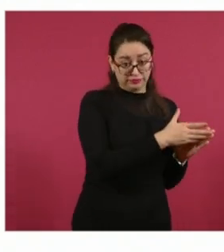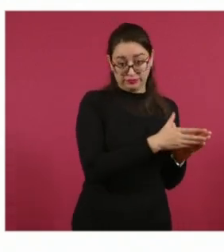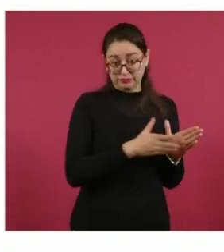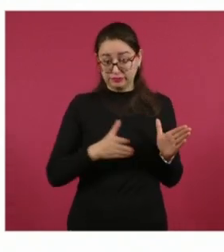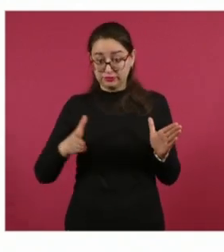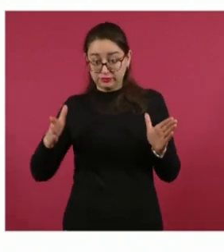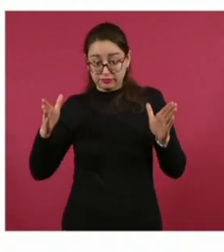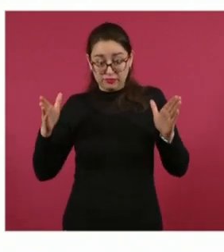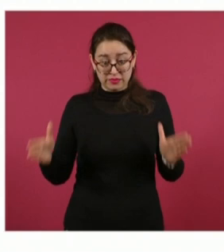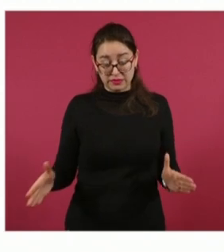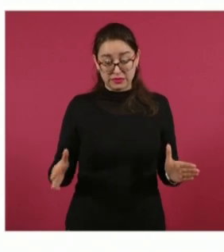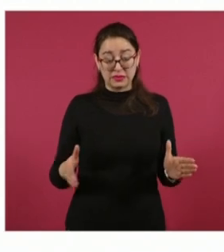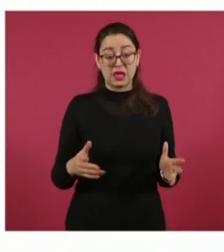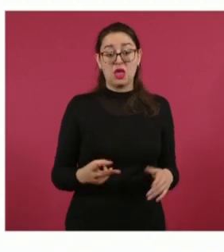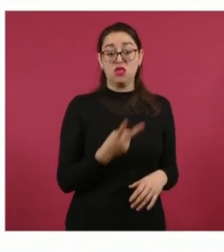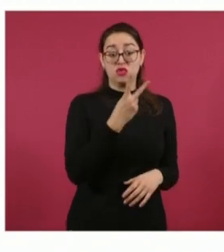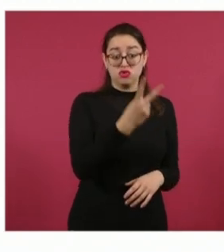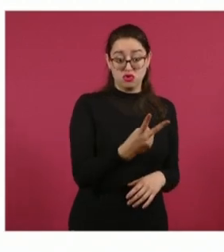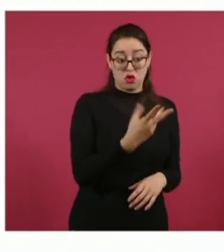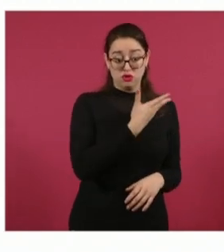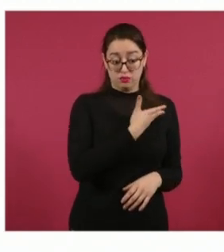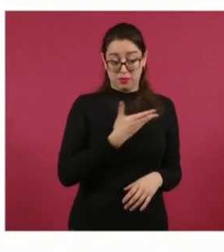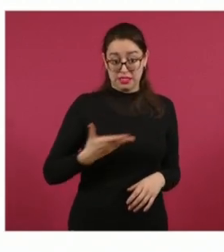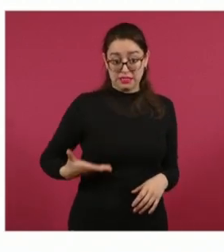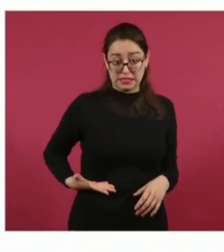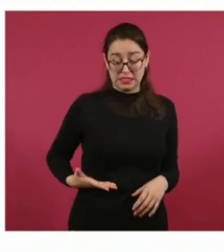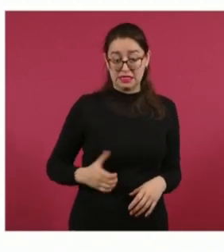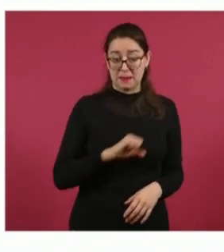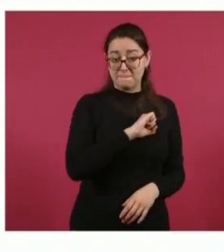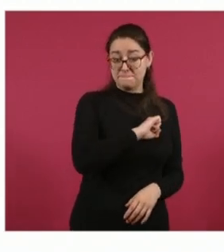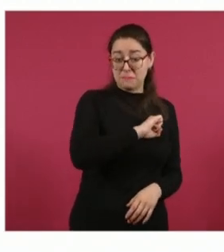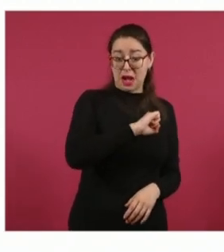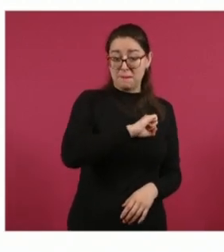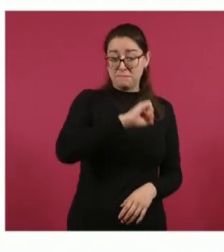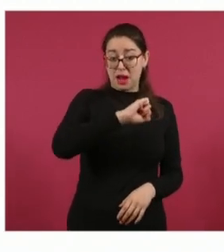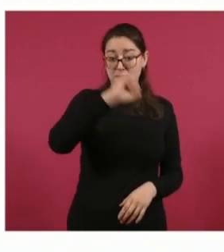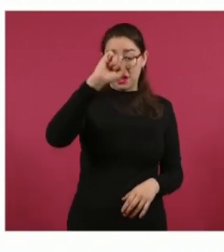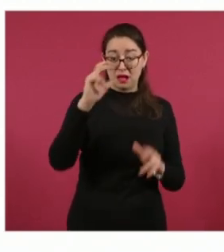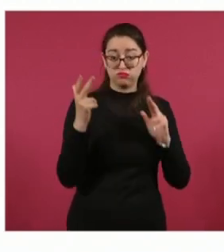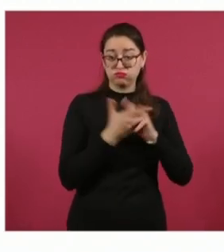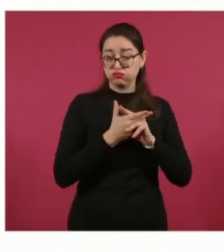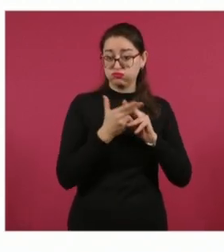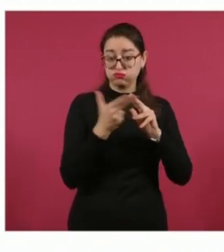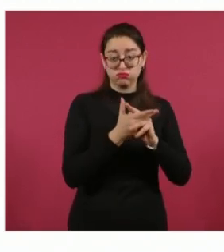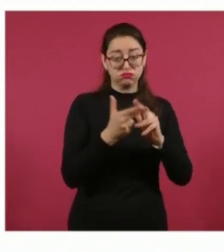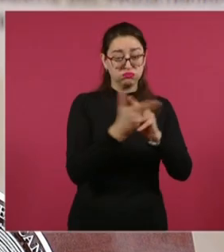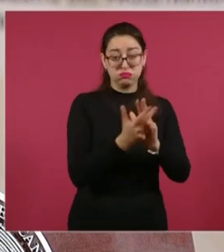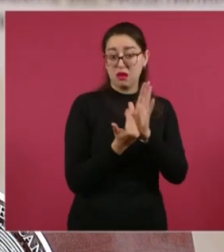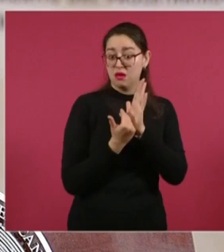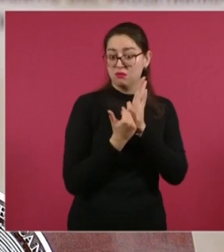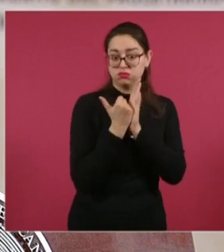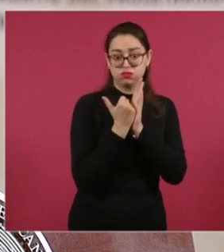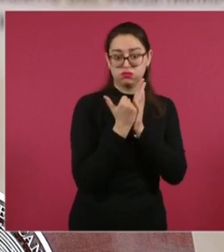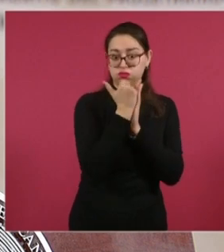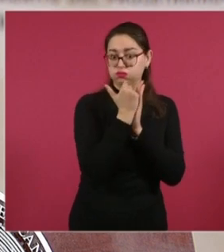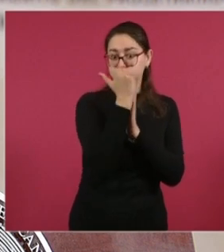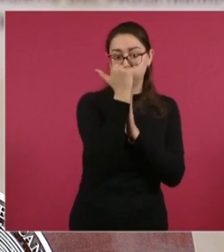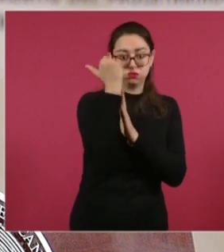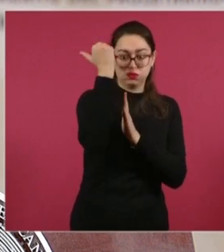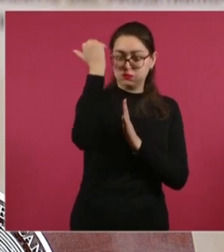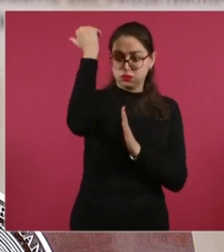incremento de los homicidios dolosos y en este Gobierno ha sido el único en que ha logrado